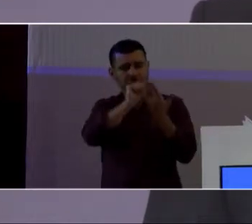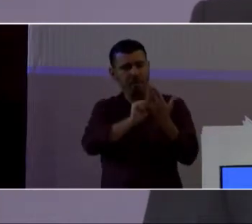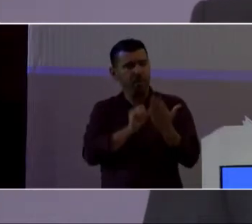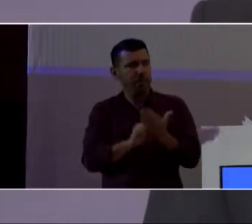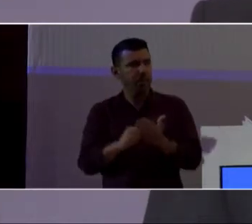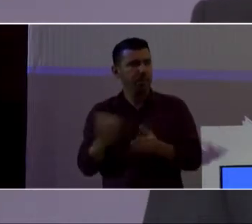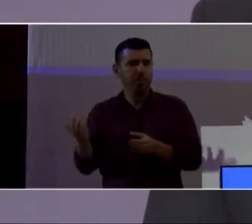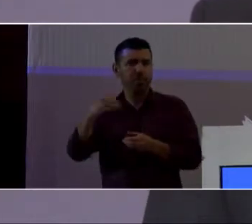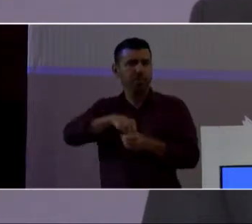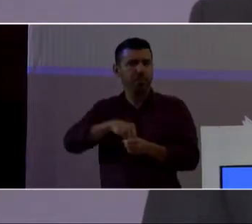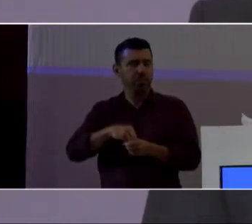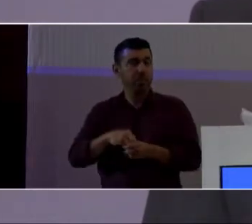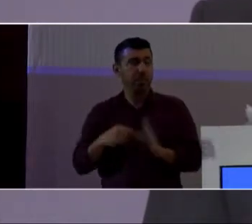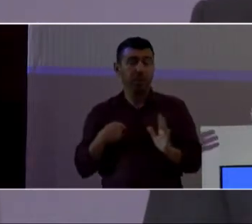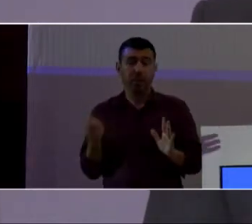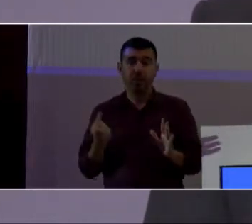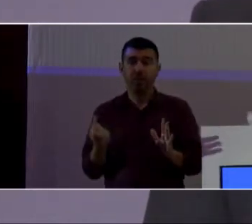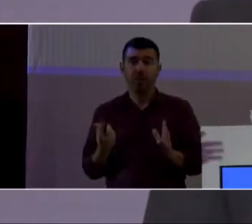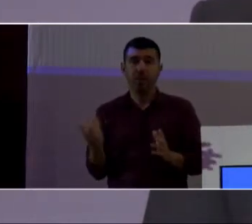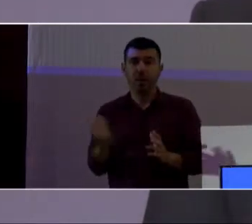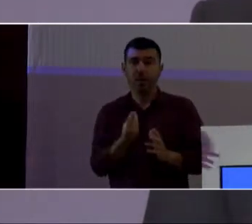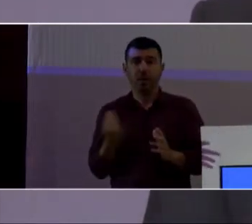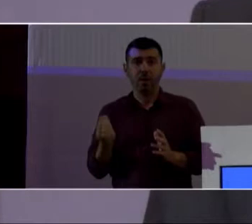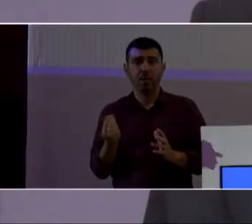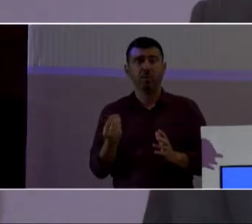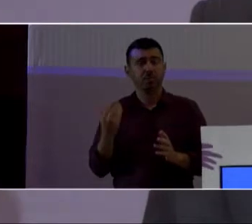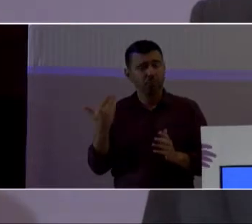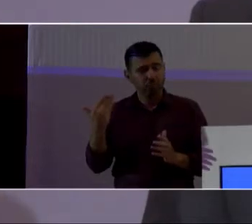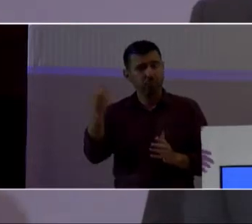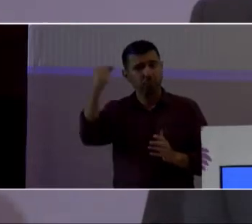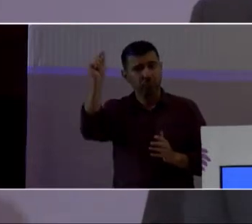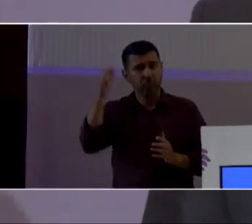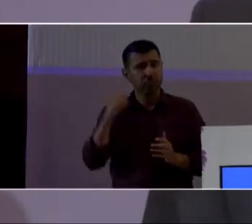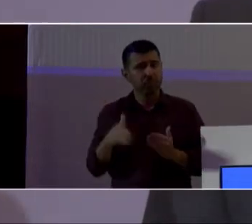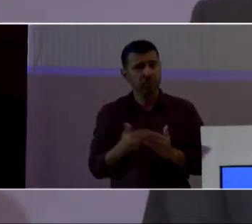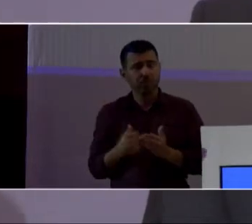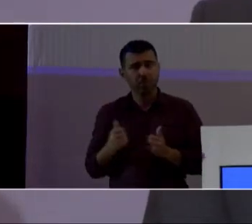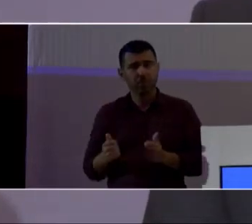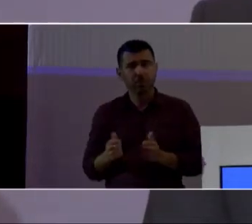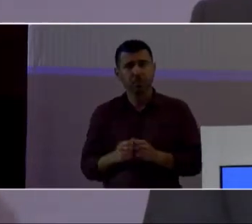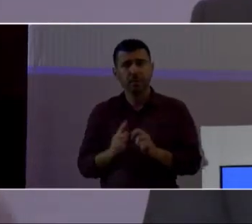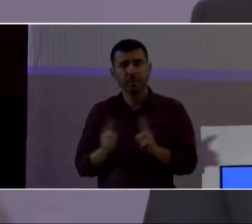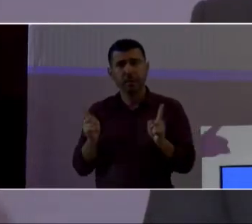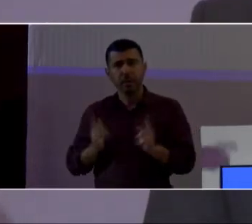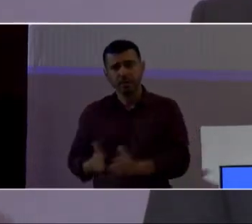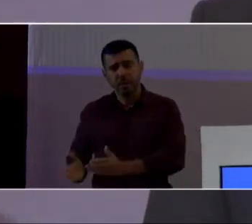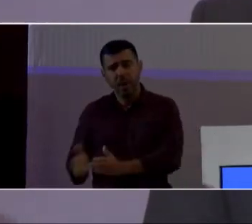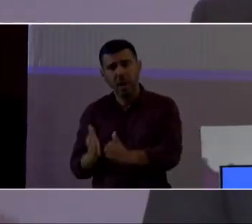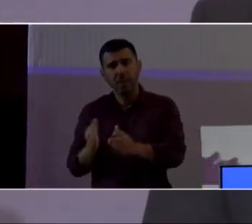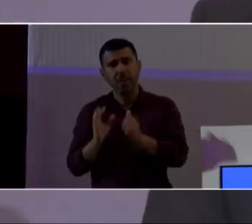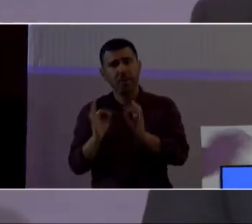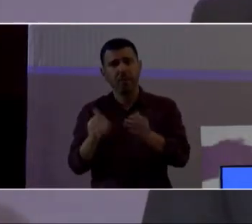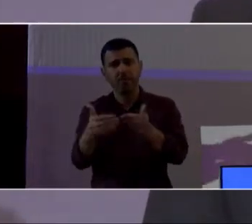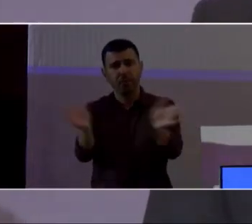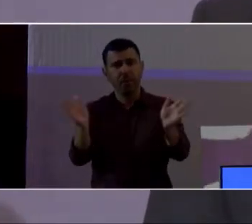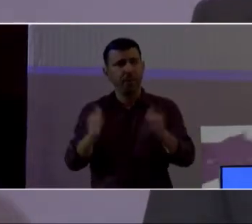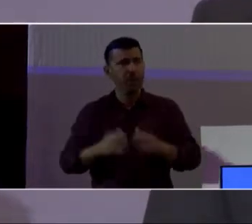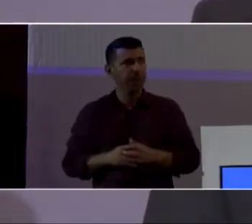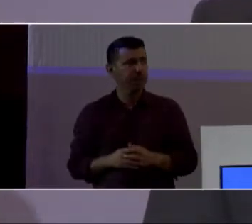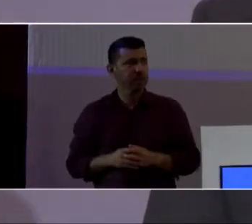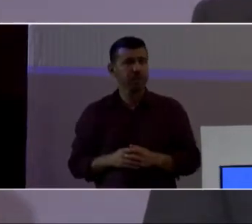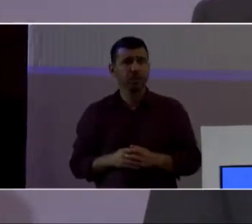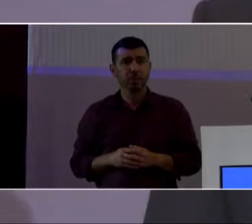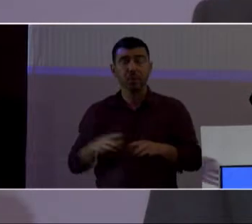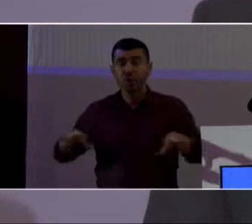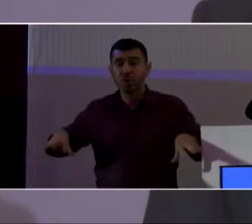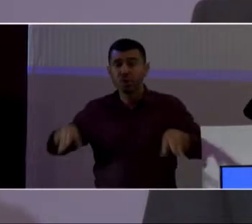reincorporación individual. Todo es valedero, pero yo creo que ya el camino está dado y el miedo que tenía la